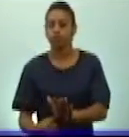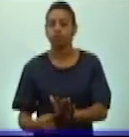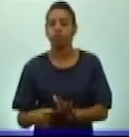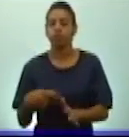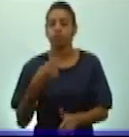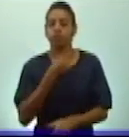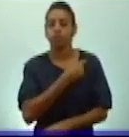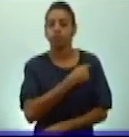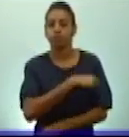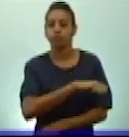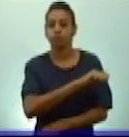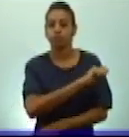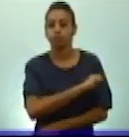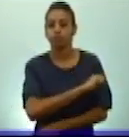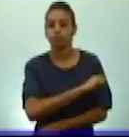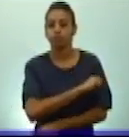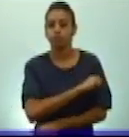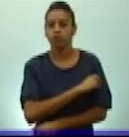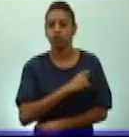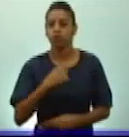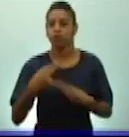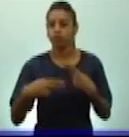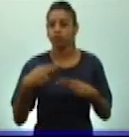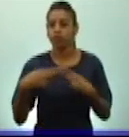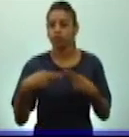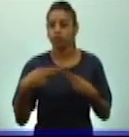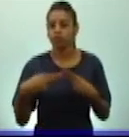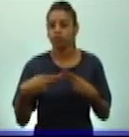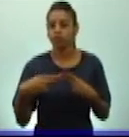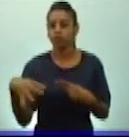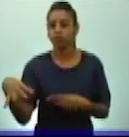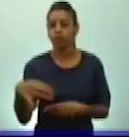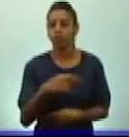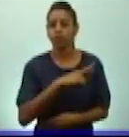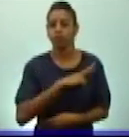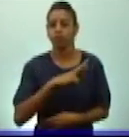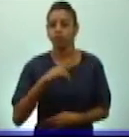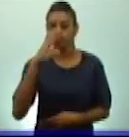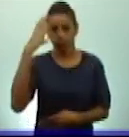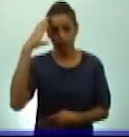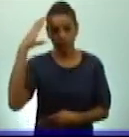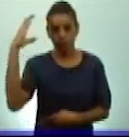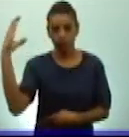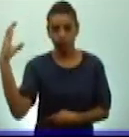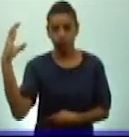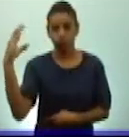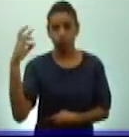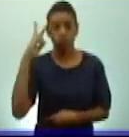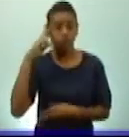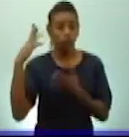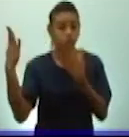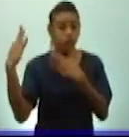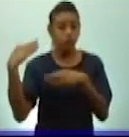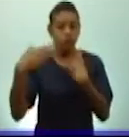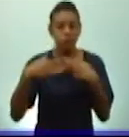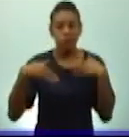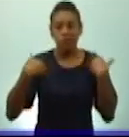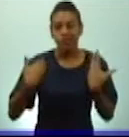resolver los problemas que tenía la República. ¿Recuerdan ustedes cuáles eran esos